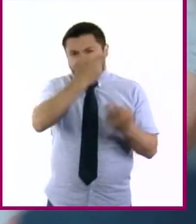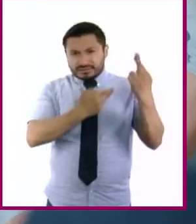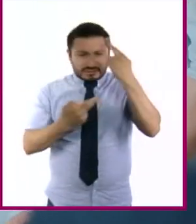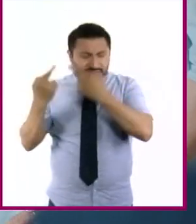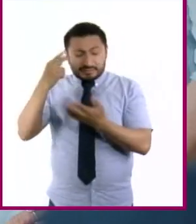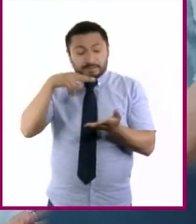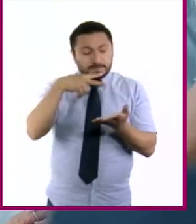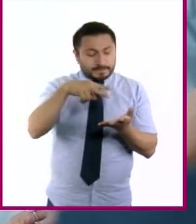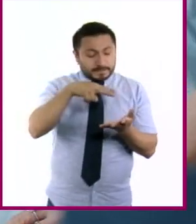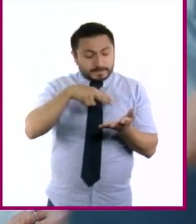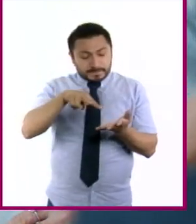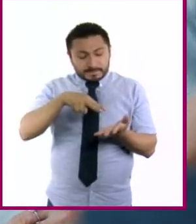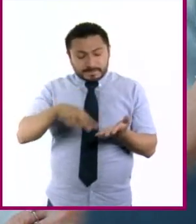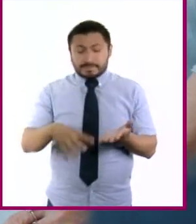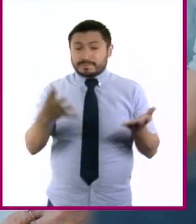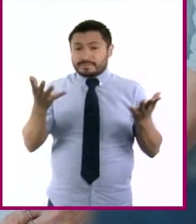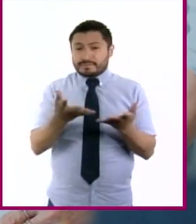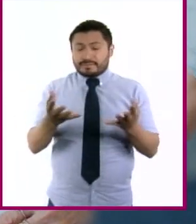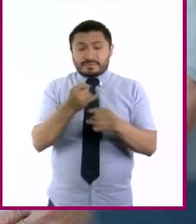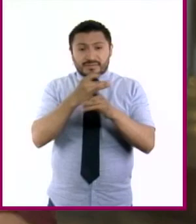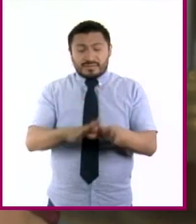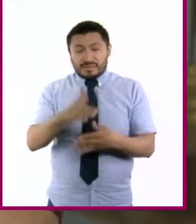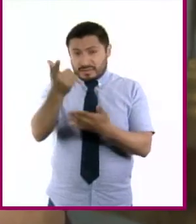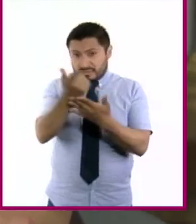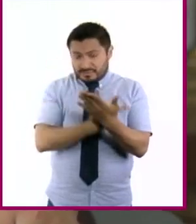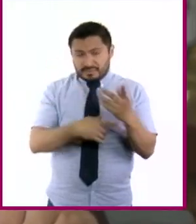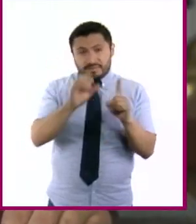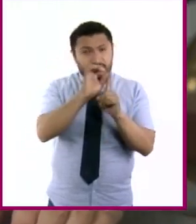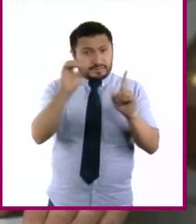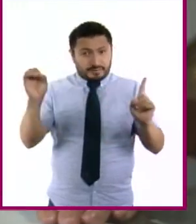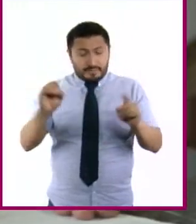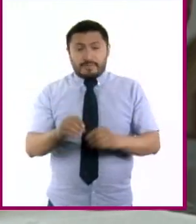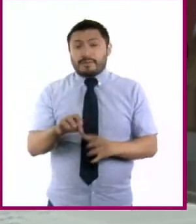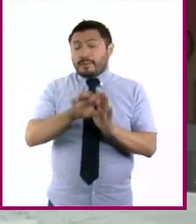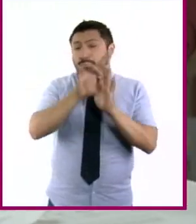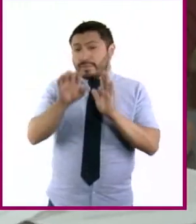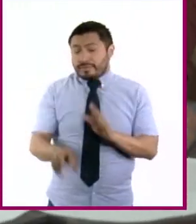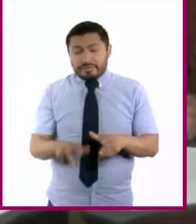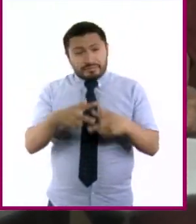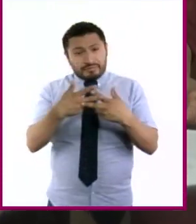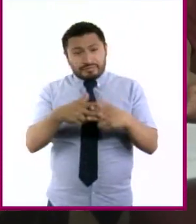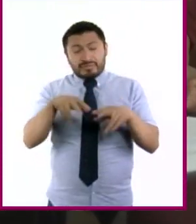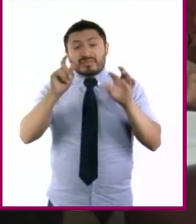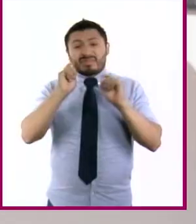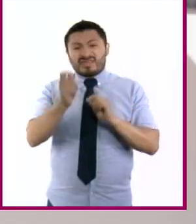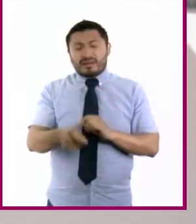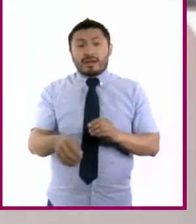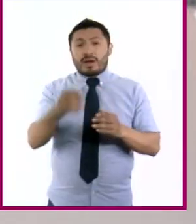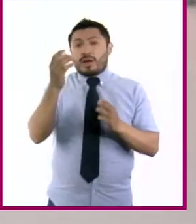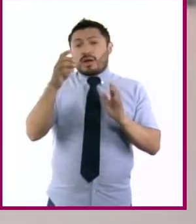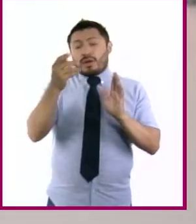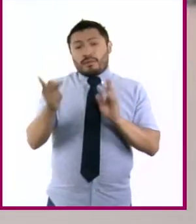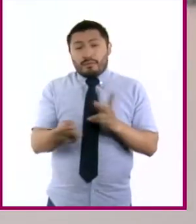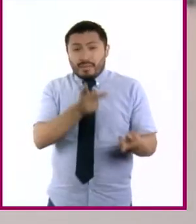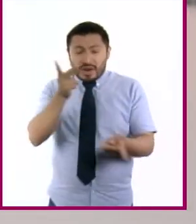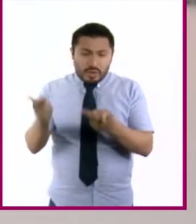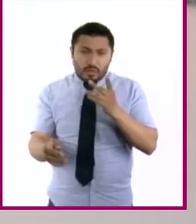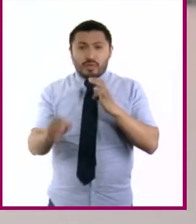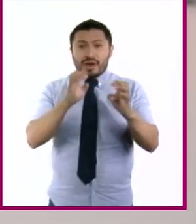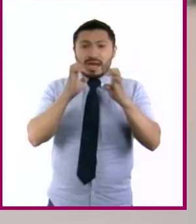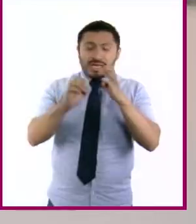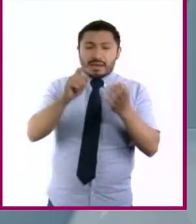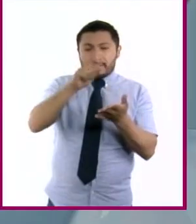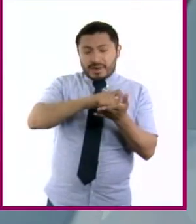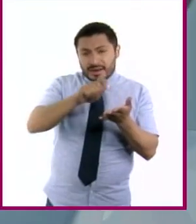de las respuestas y la realización de datos que obtengamos. Algunos ejemplos de instrumentos pueden ser cuestionarios, entrevistas,